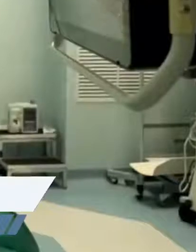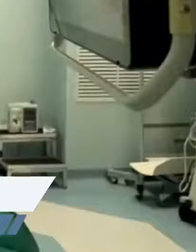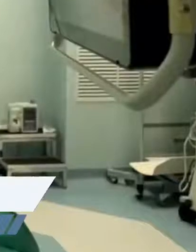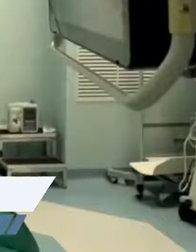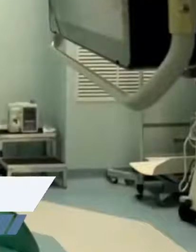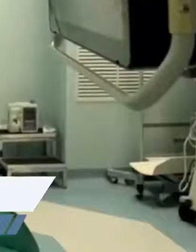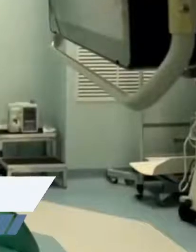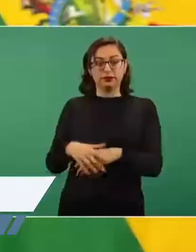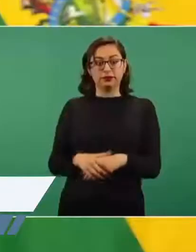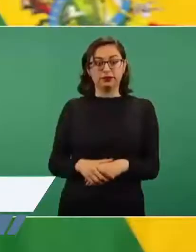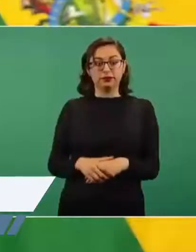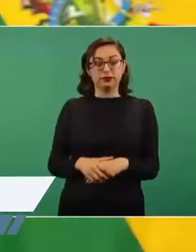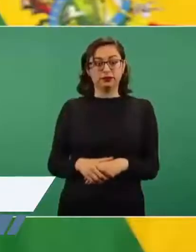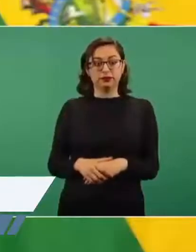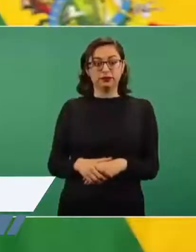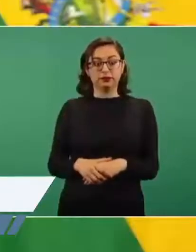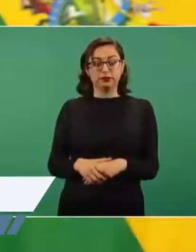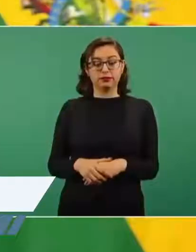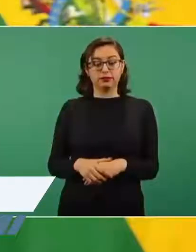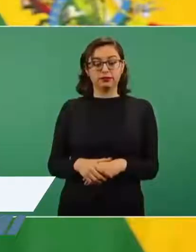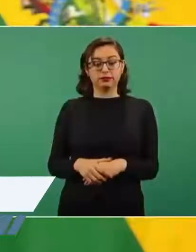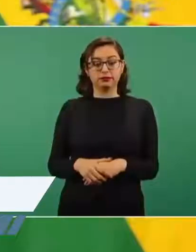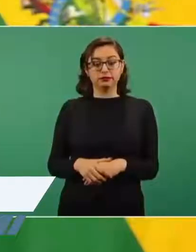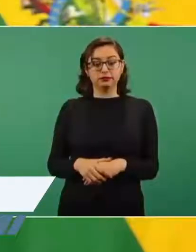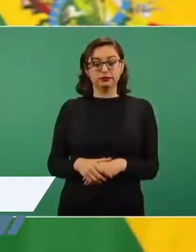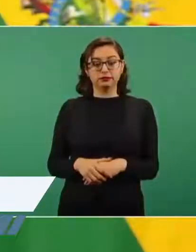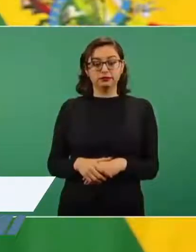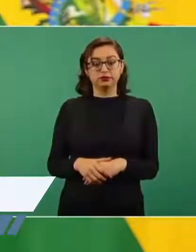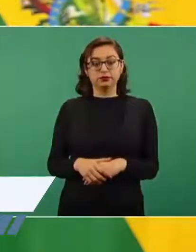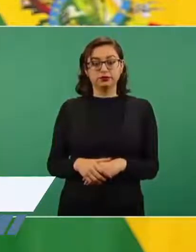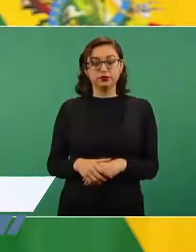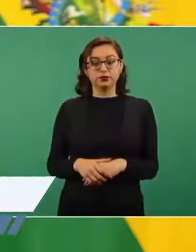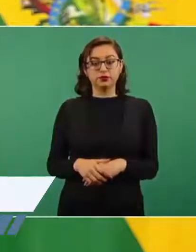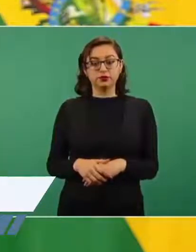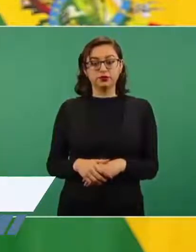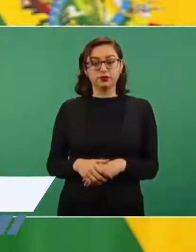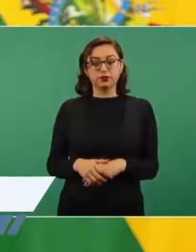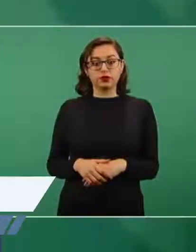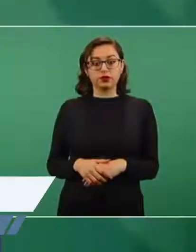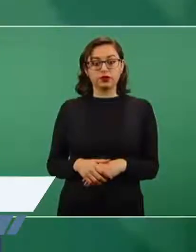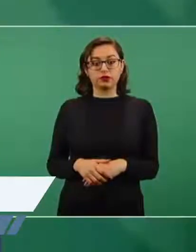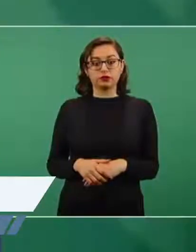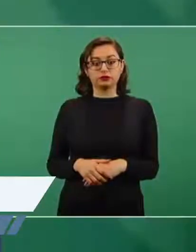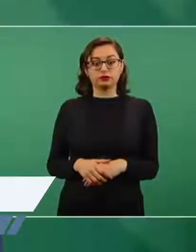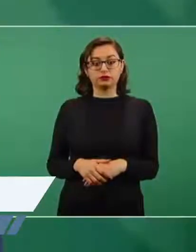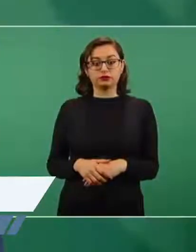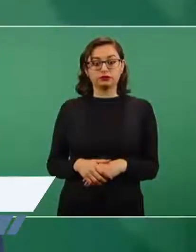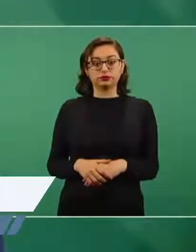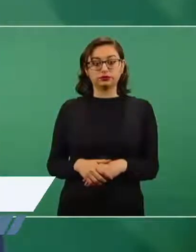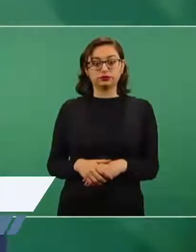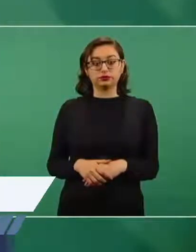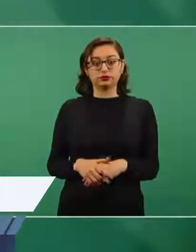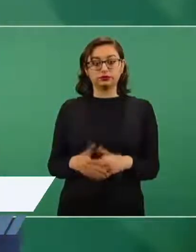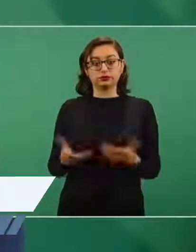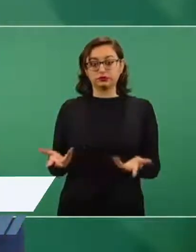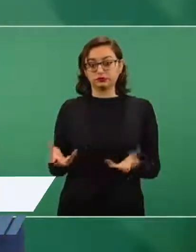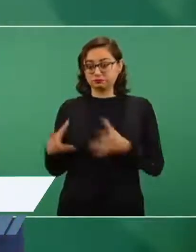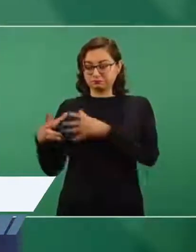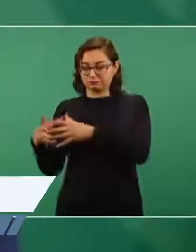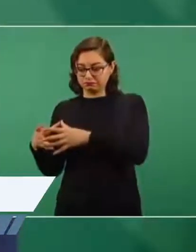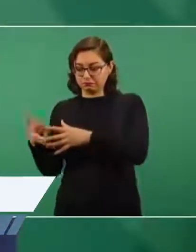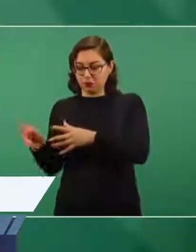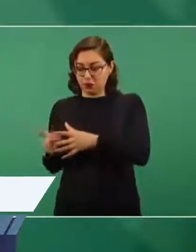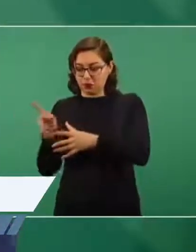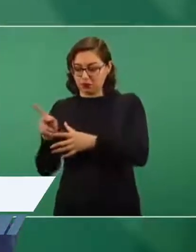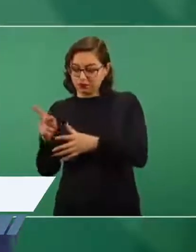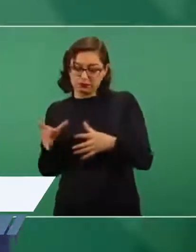demandaron 38 mil millones de pesos. Afirmó hoy que México tiene más infraestructura médica que antes de la pandemia y fueron contratados